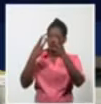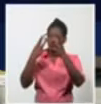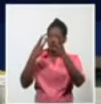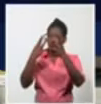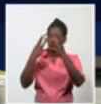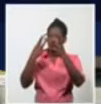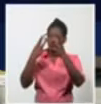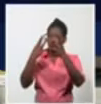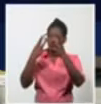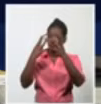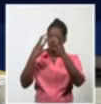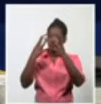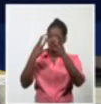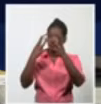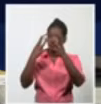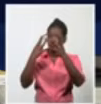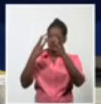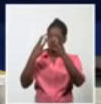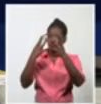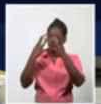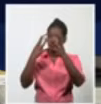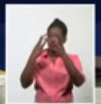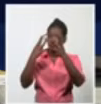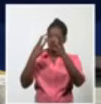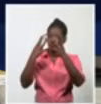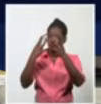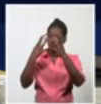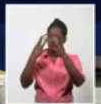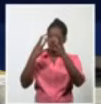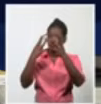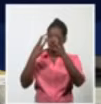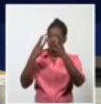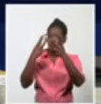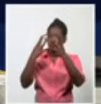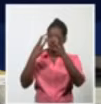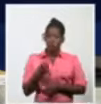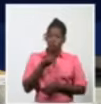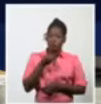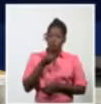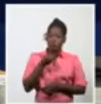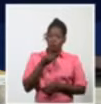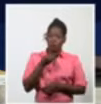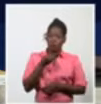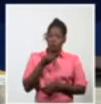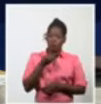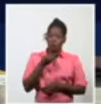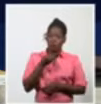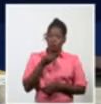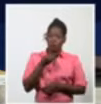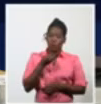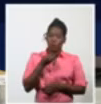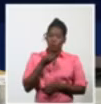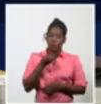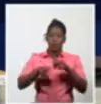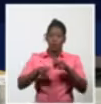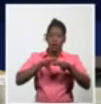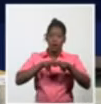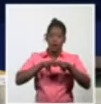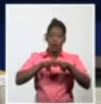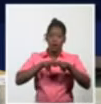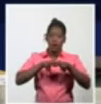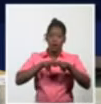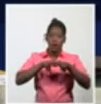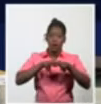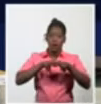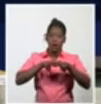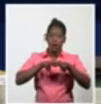diagnosticados, podemos decir que por provincias de La Habana son 26 en